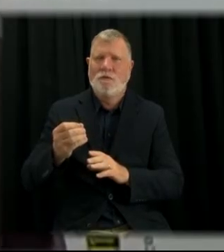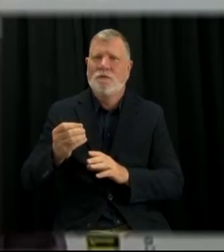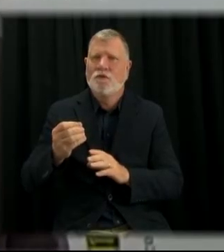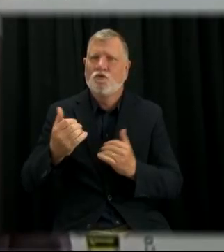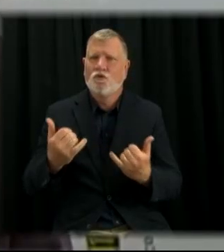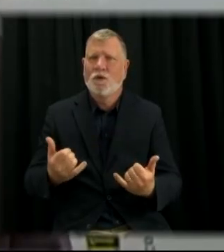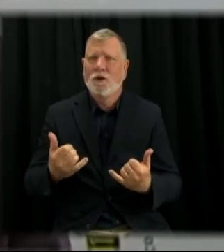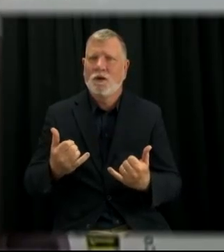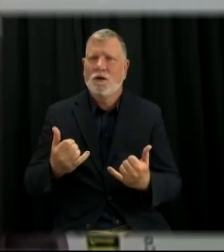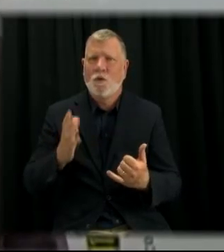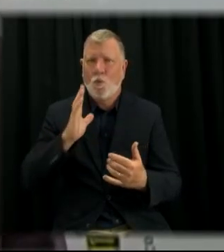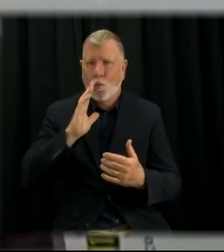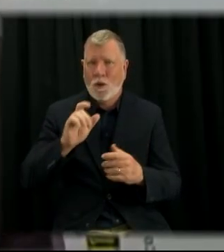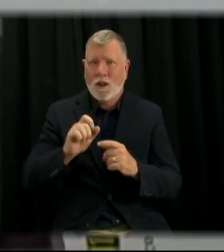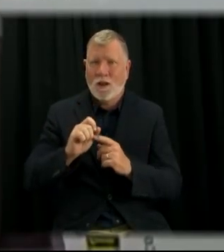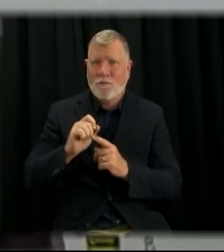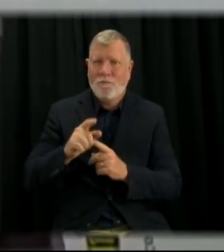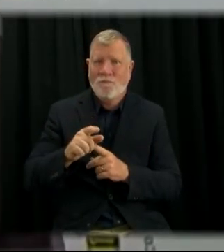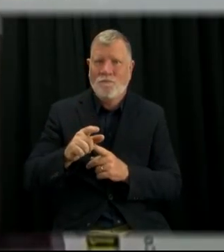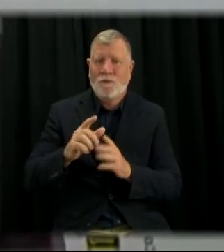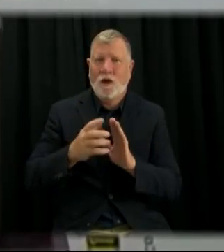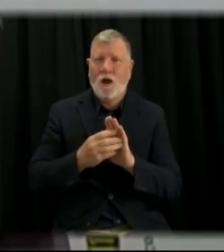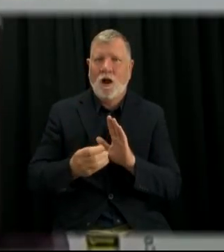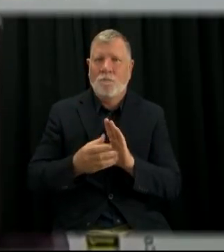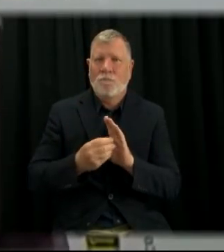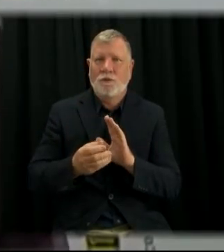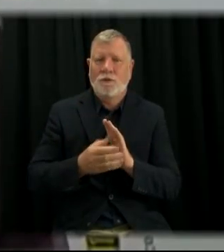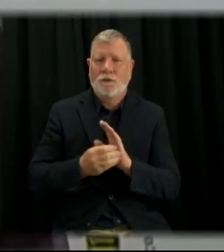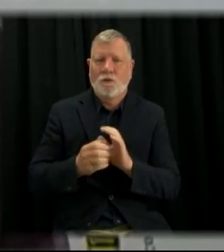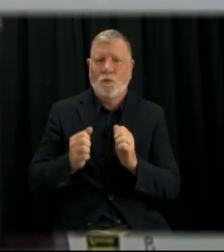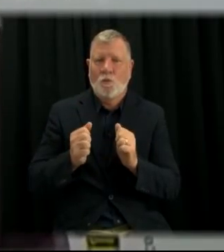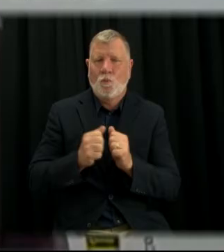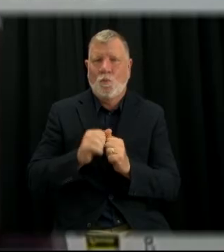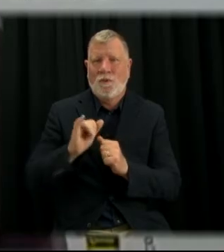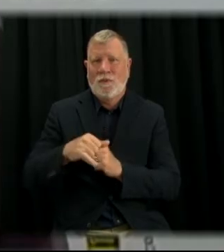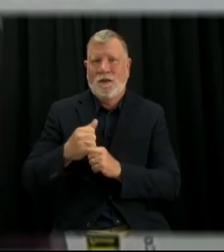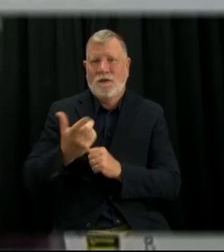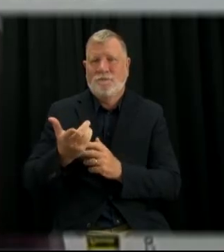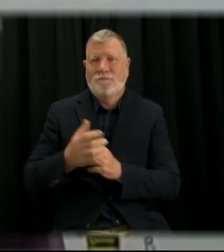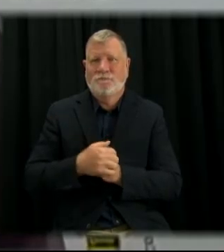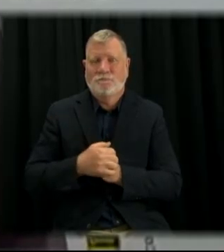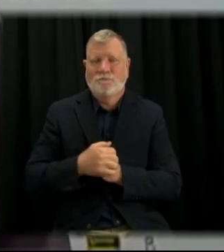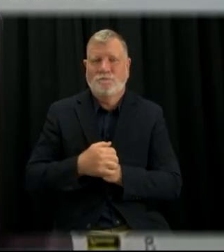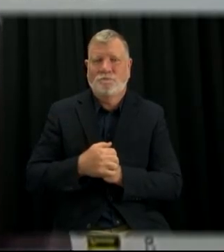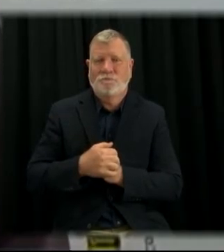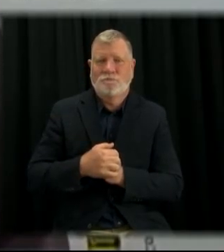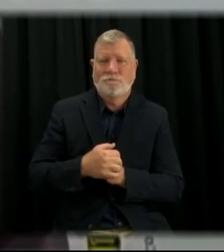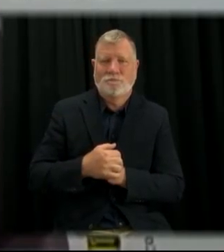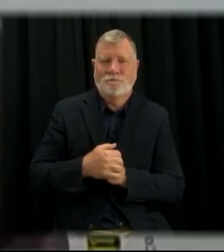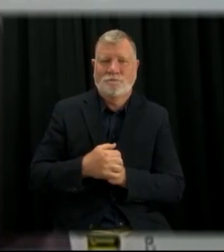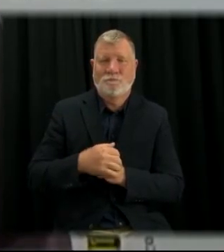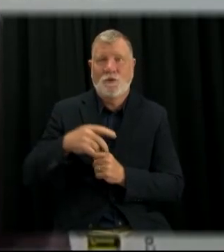se completaron hoy y vamos a enviar una copia en respecto a ello.